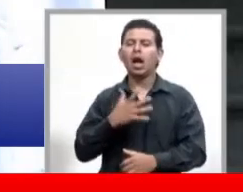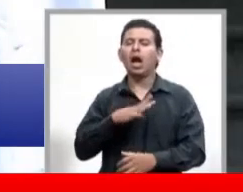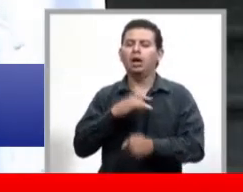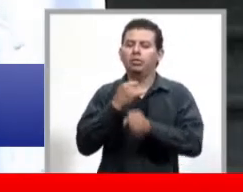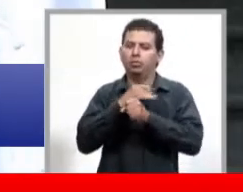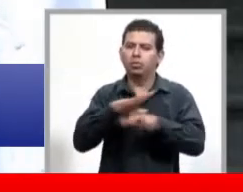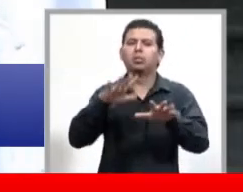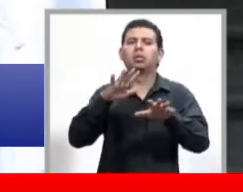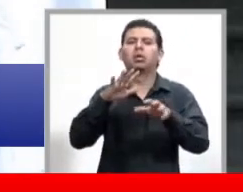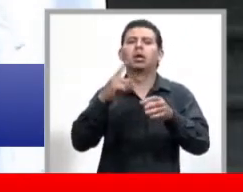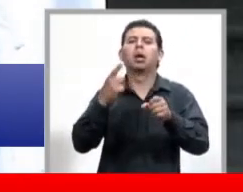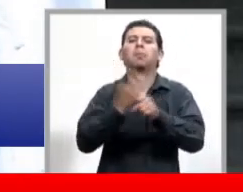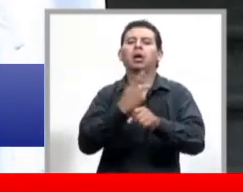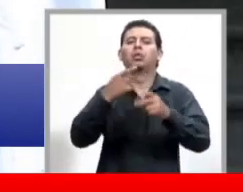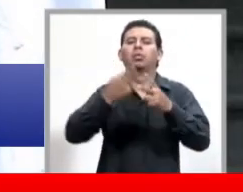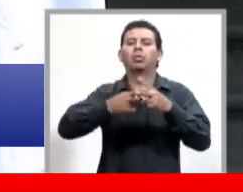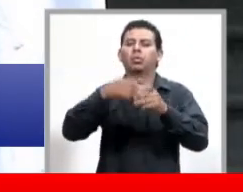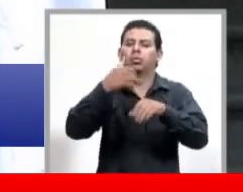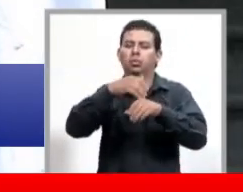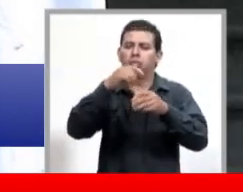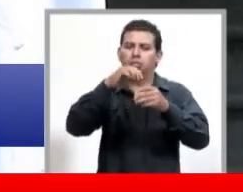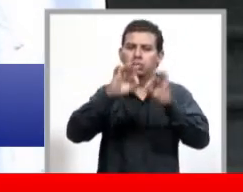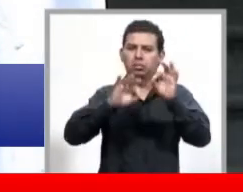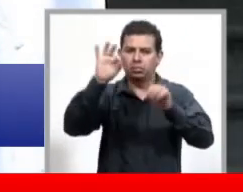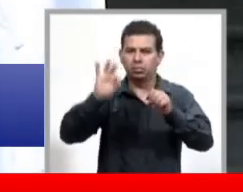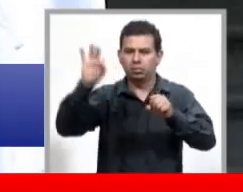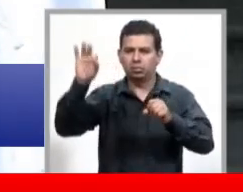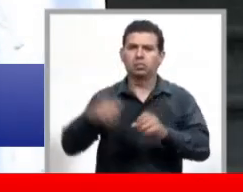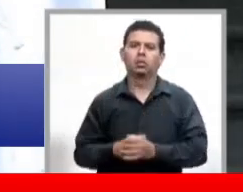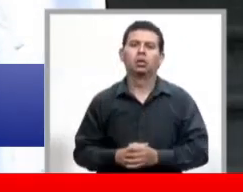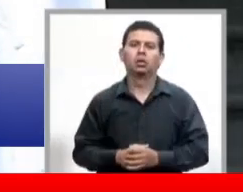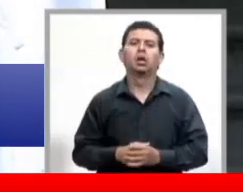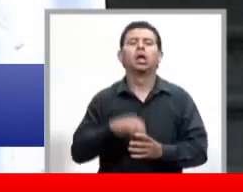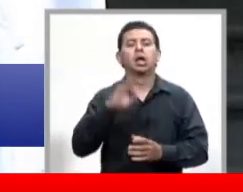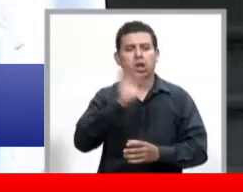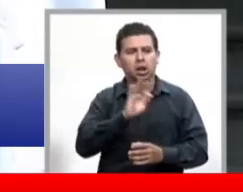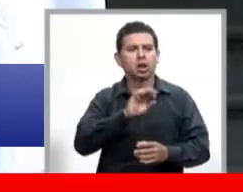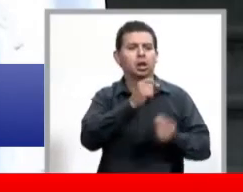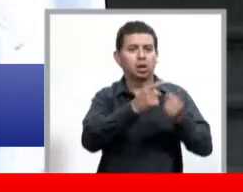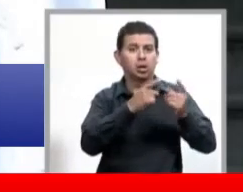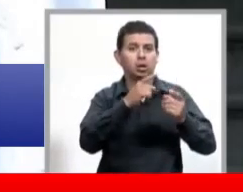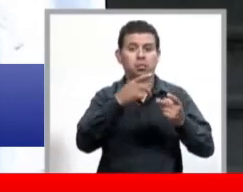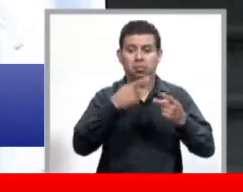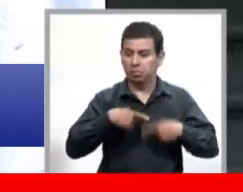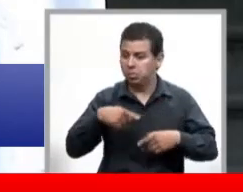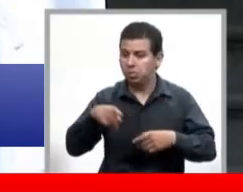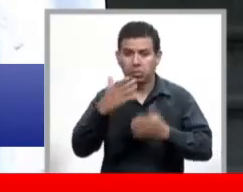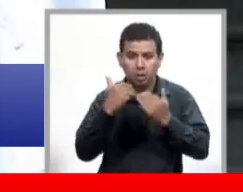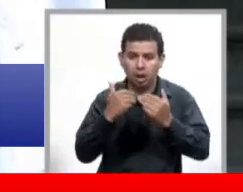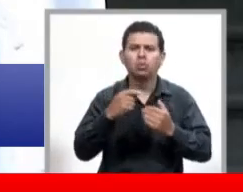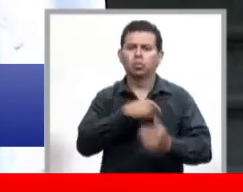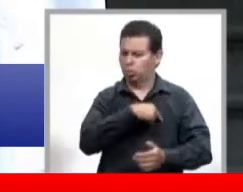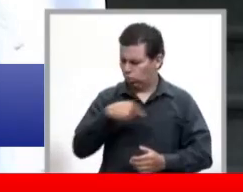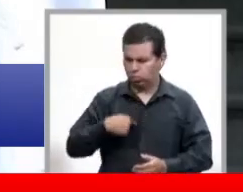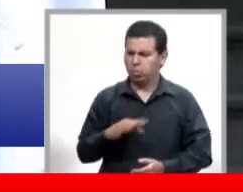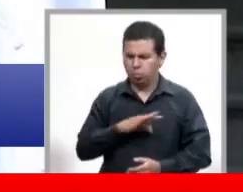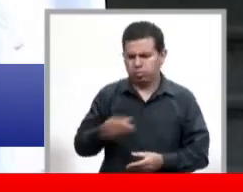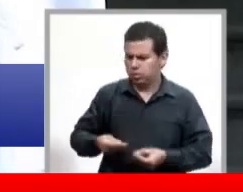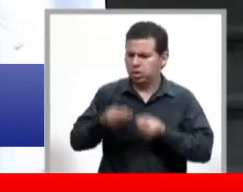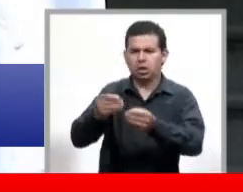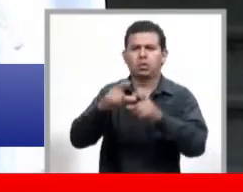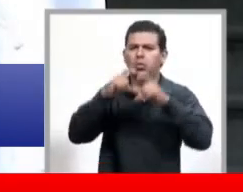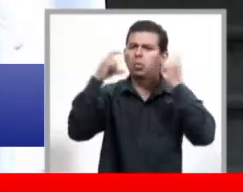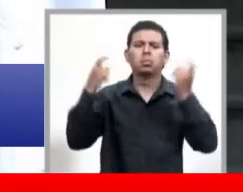que por favor lo utilice y se le entregará el cubrebocas si es necesario. Pero será para casos